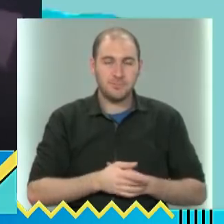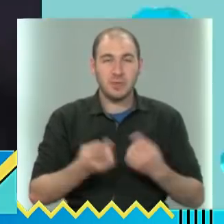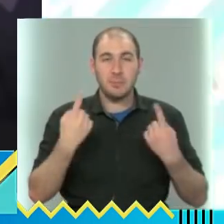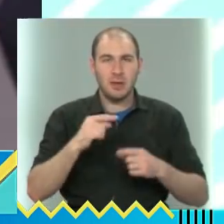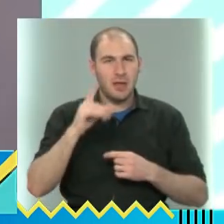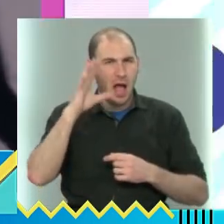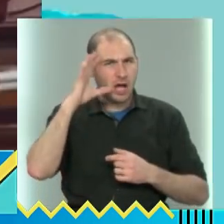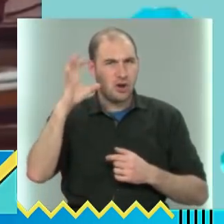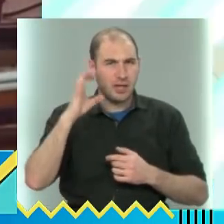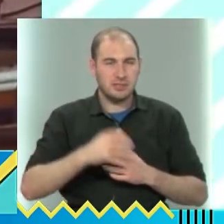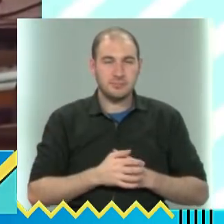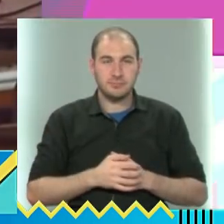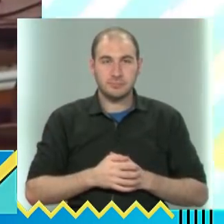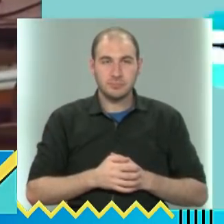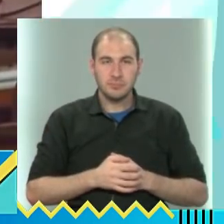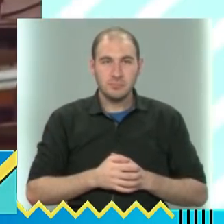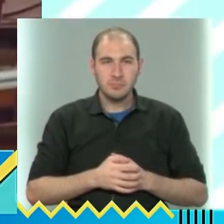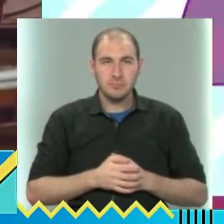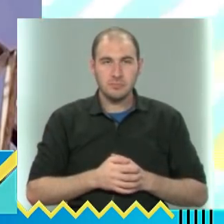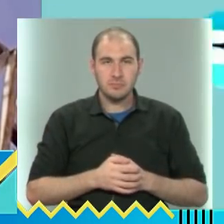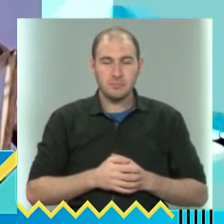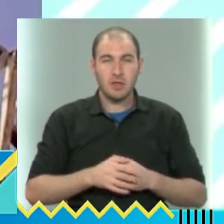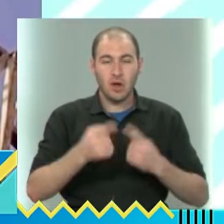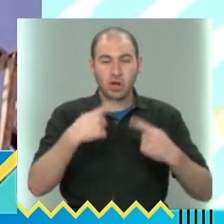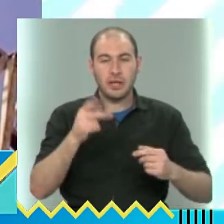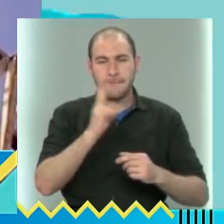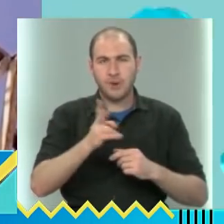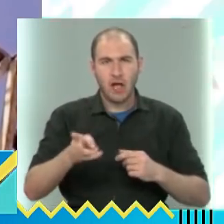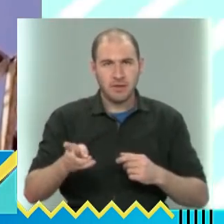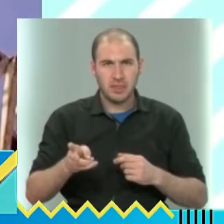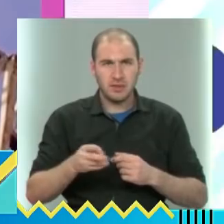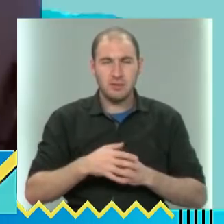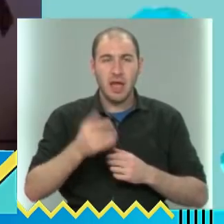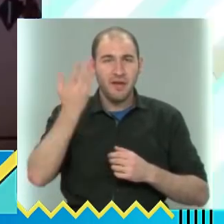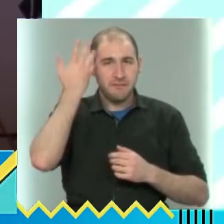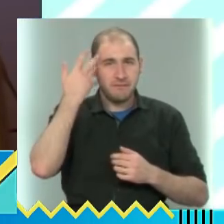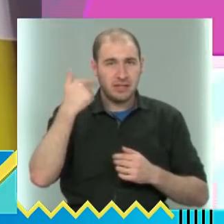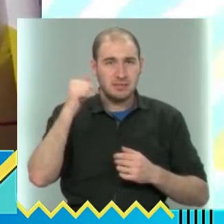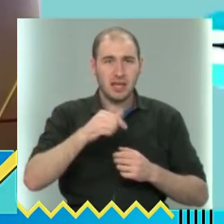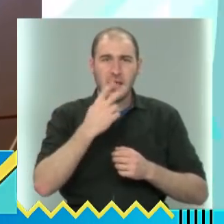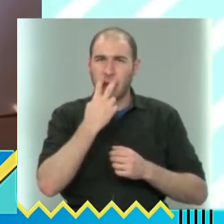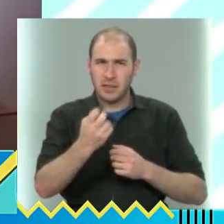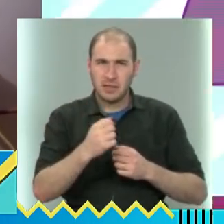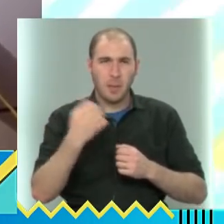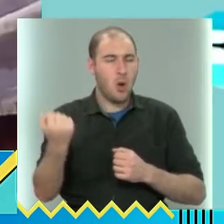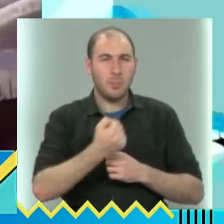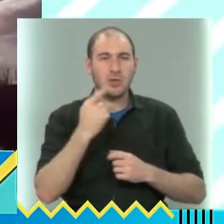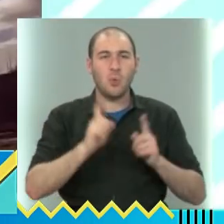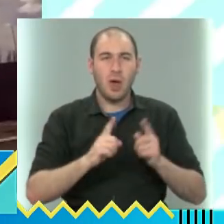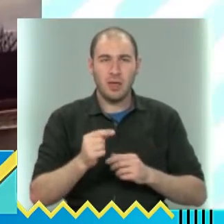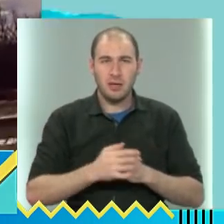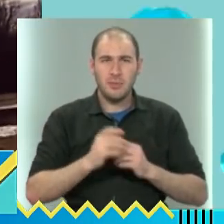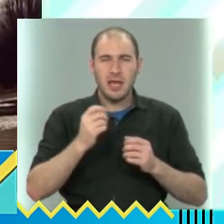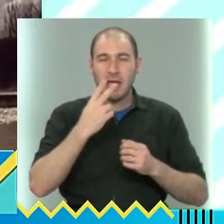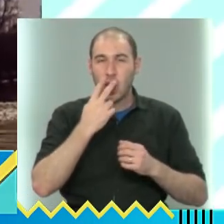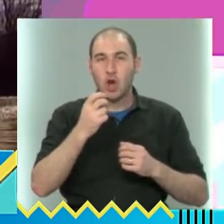nos olvidamos que también estas prohibiciones son un trade-off y Francia tiene una matriz energética fundamentalmente alimentada por